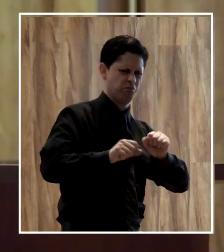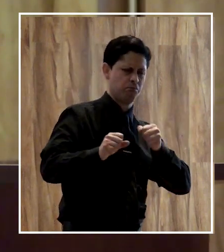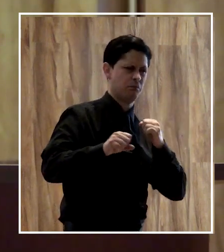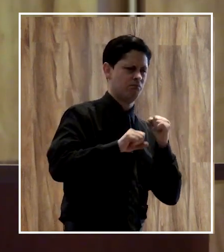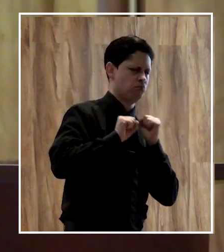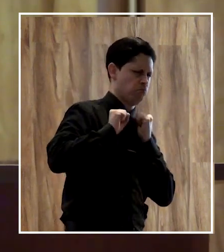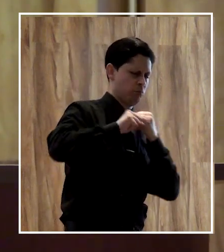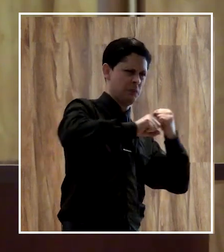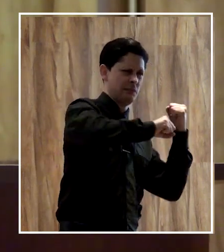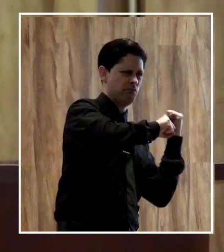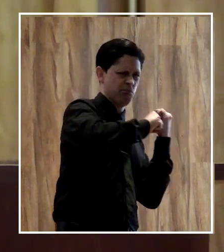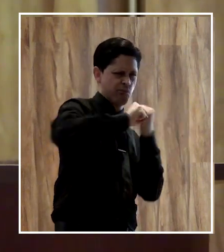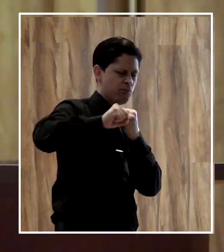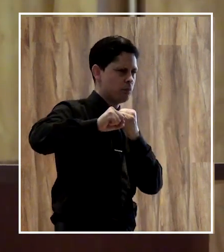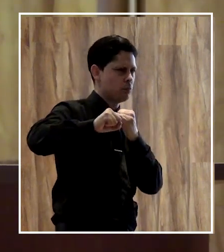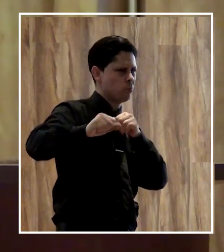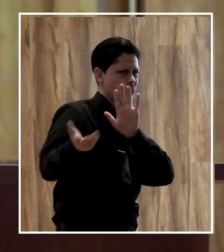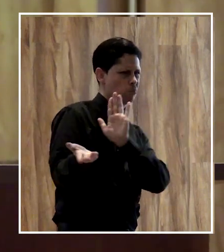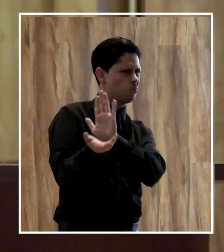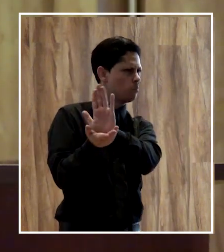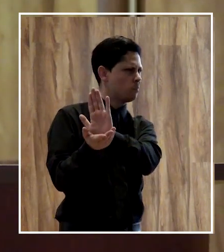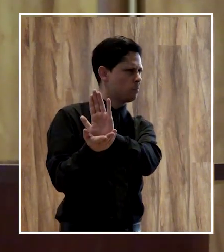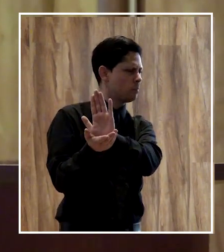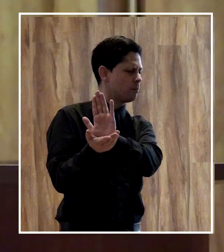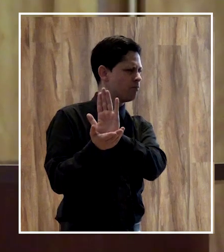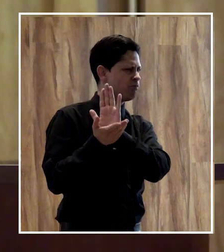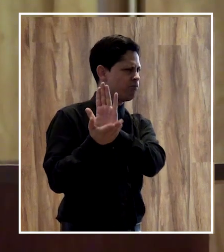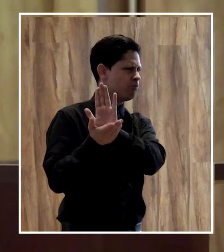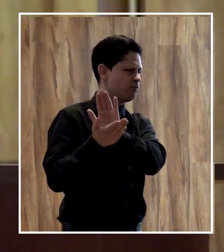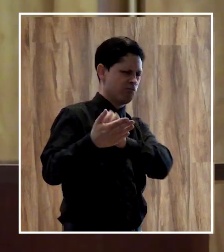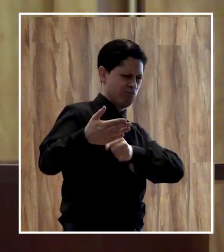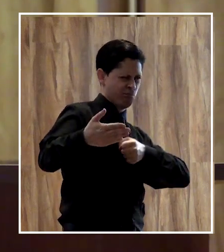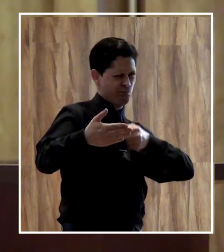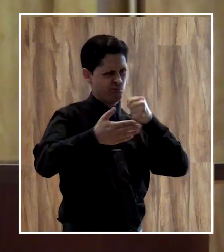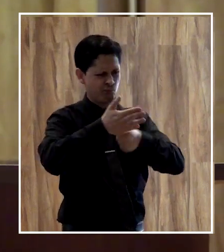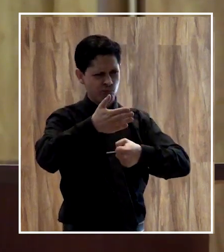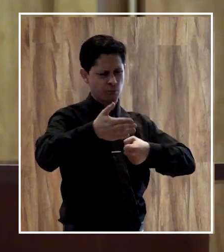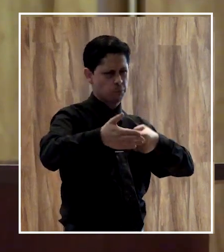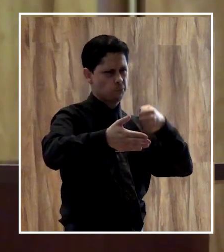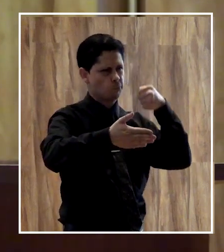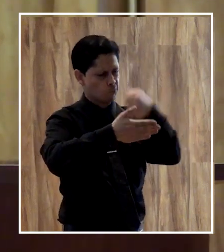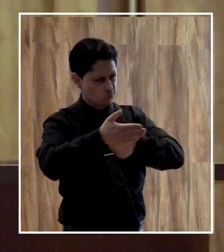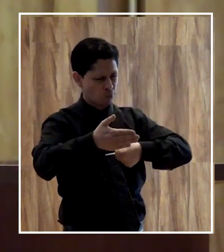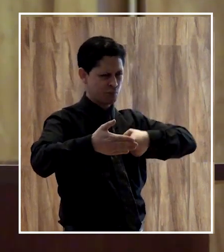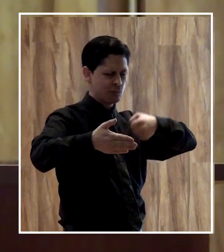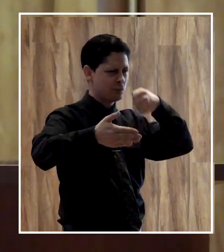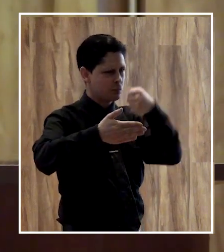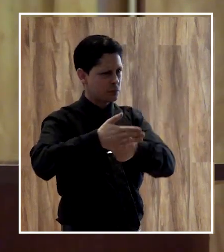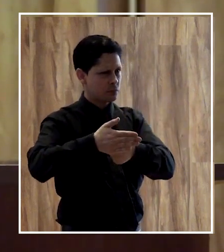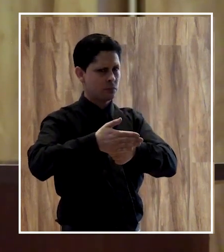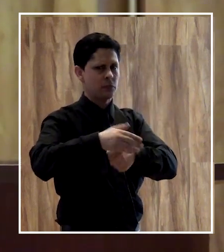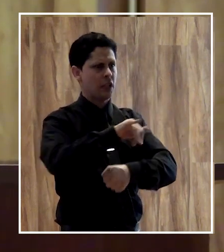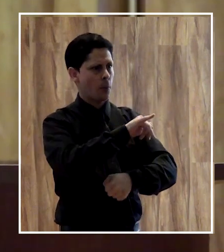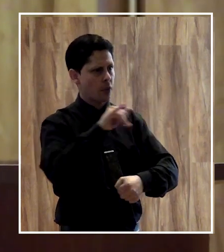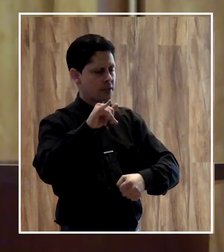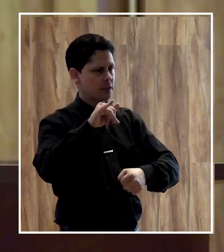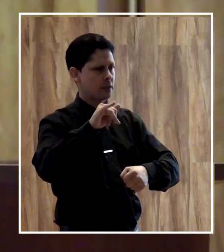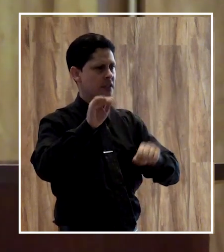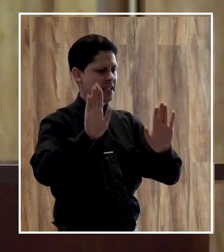de resistir, de conservar viejas prácticas y levantar de nuevo,